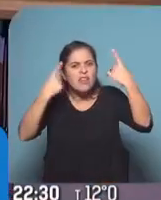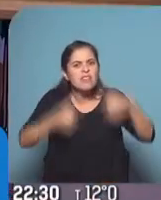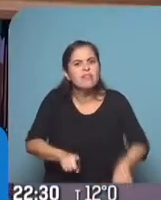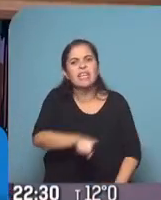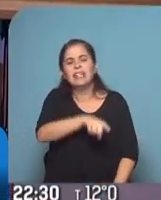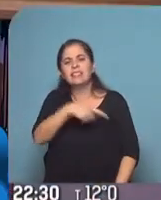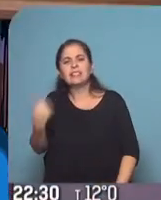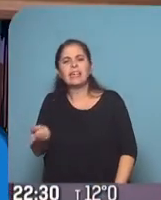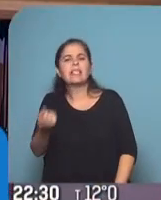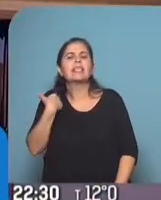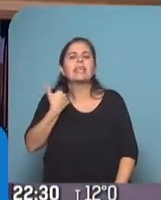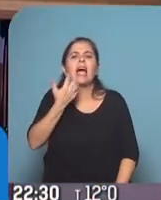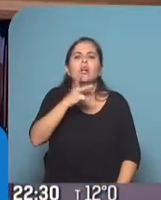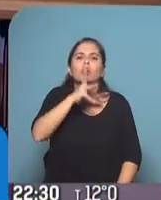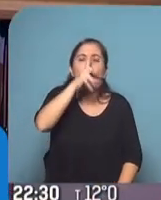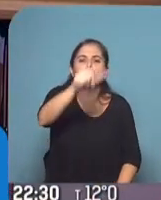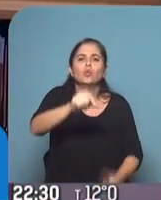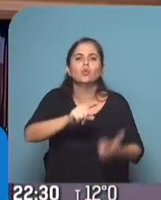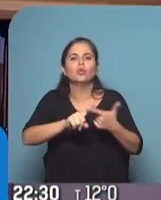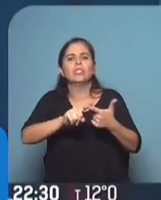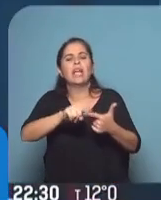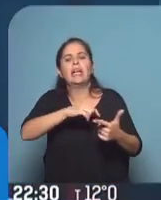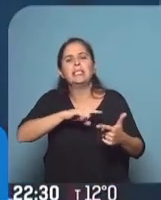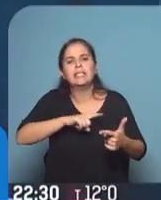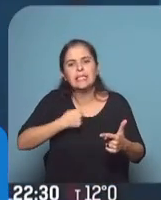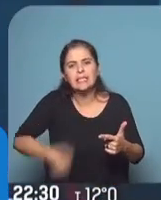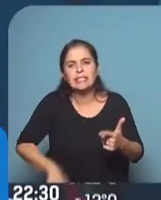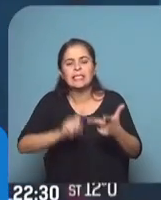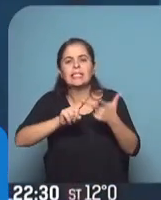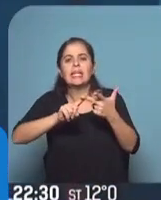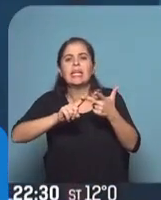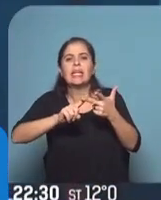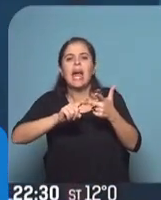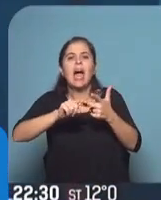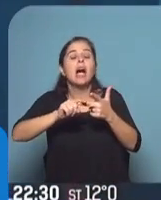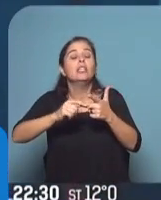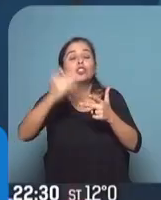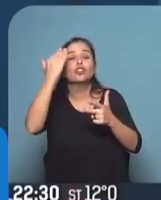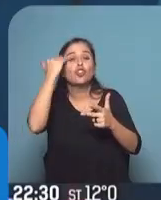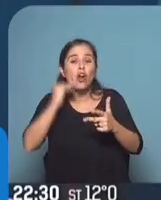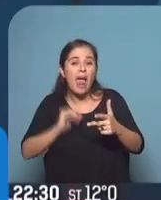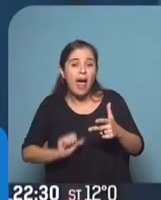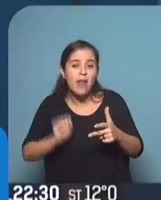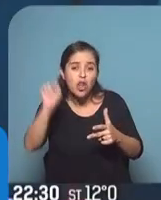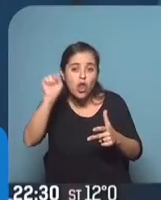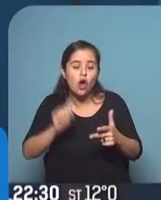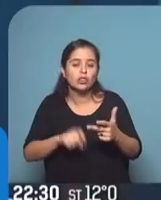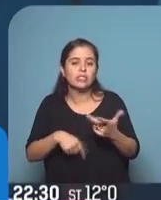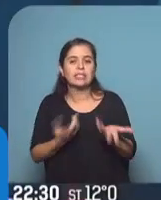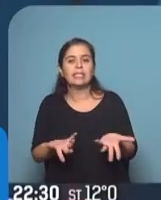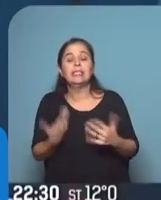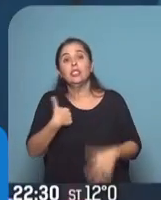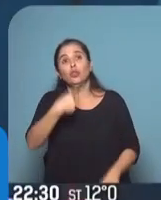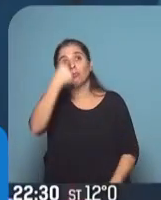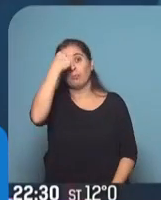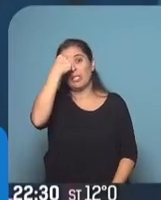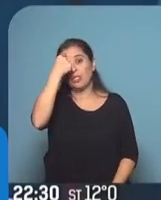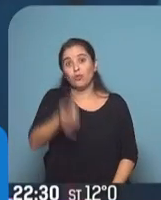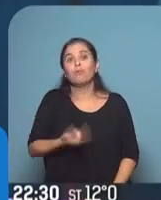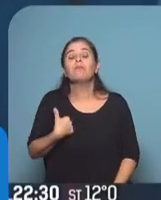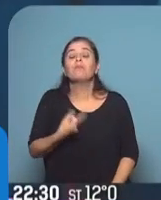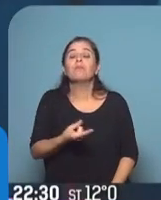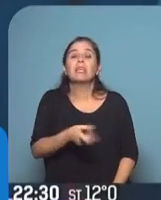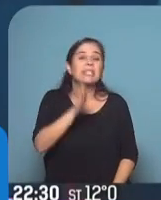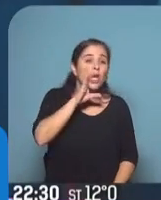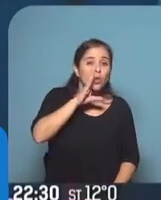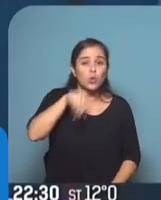con Corea del Norte, que es la que no tiene con China tampoco? Bueno, las relaciones entre Irán y los Estados Unidos han sido problemáticas desde